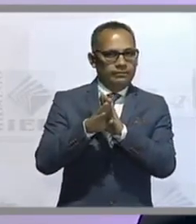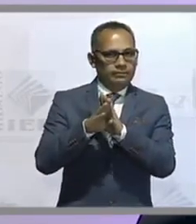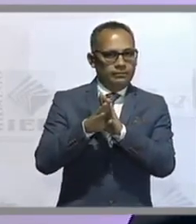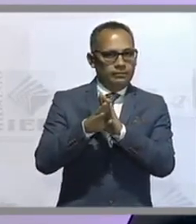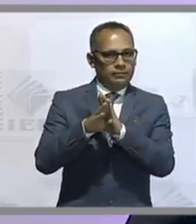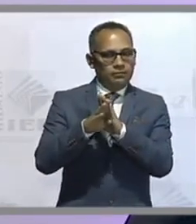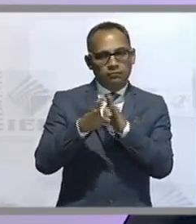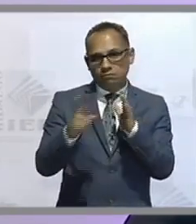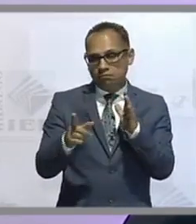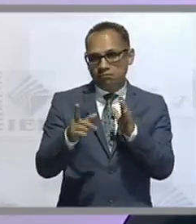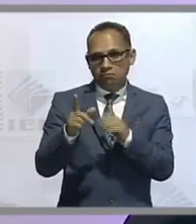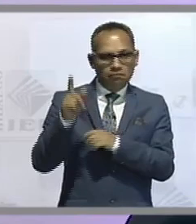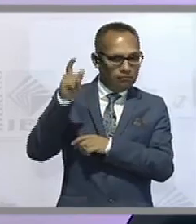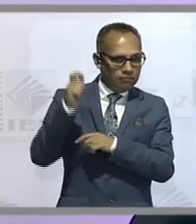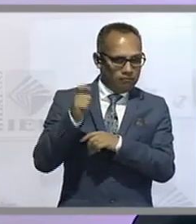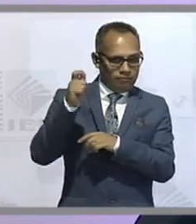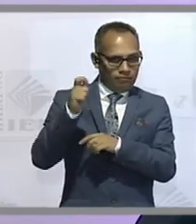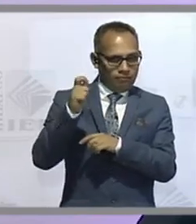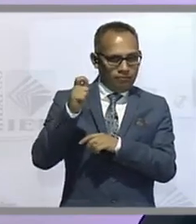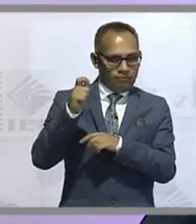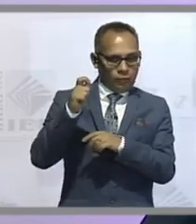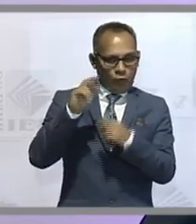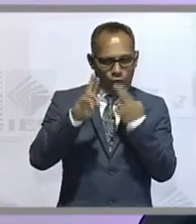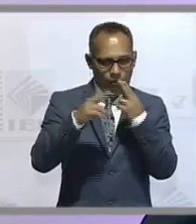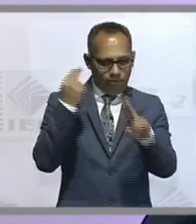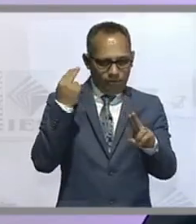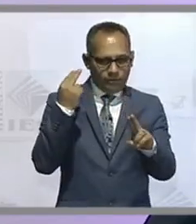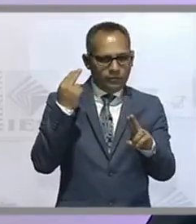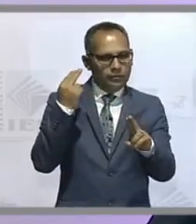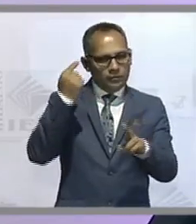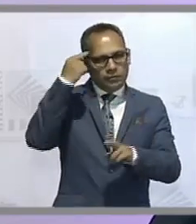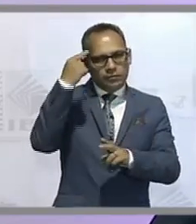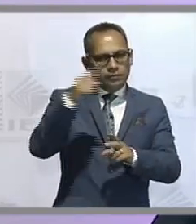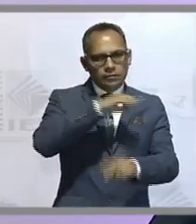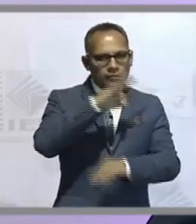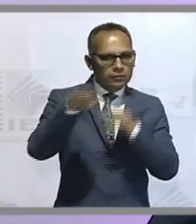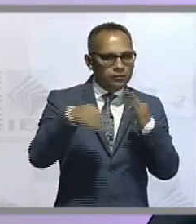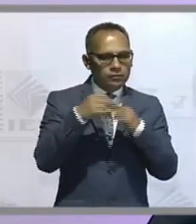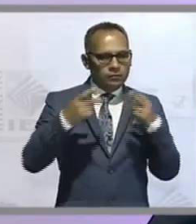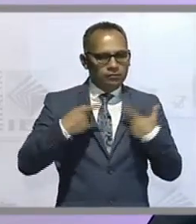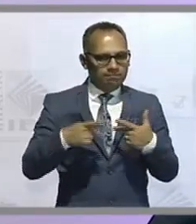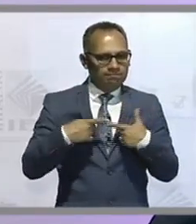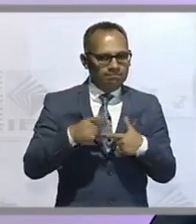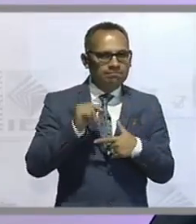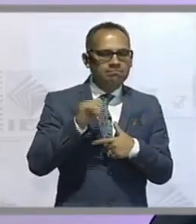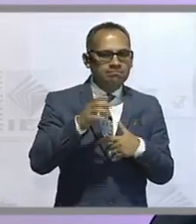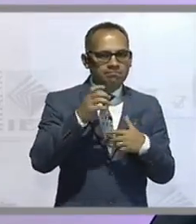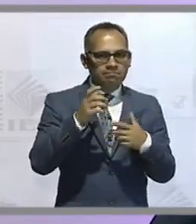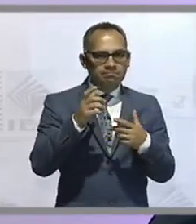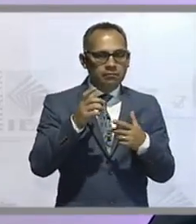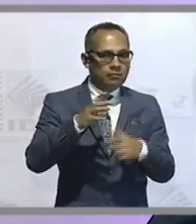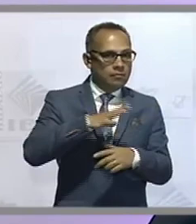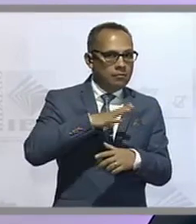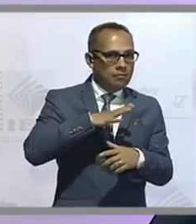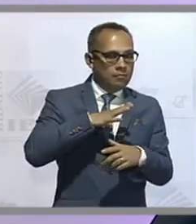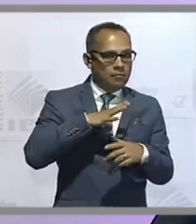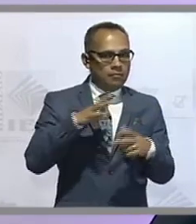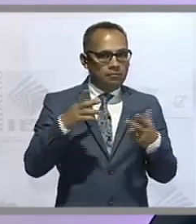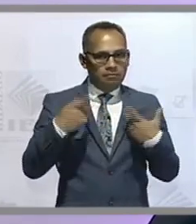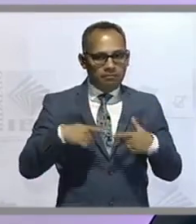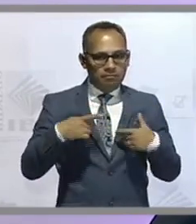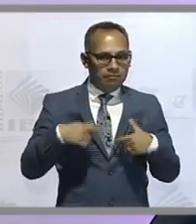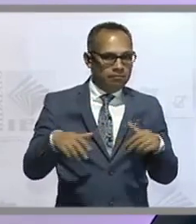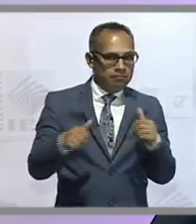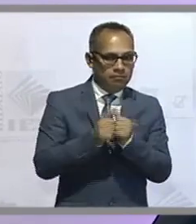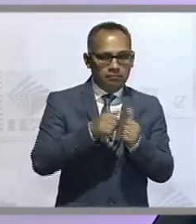una pensión universal para todas las personas que tienen alguna discapacidad es triste